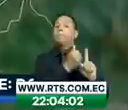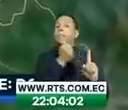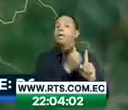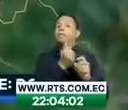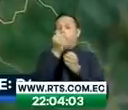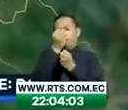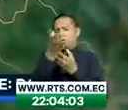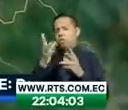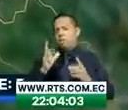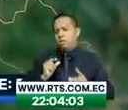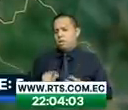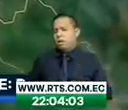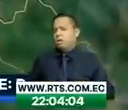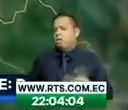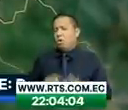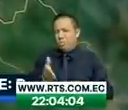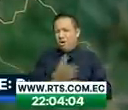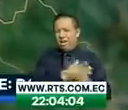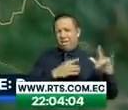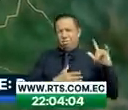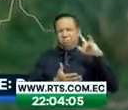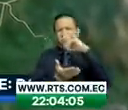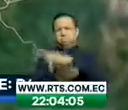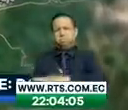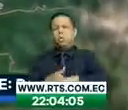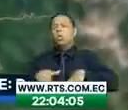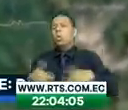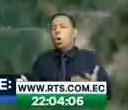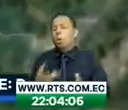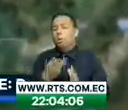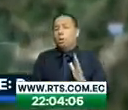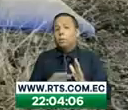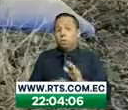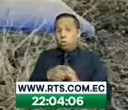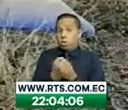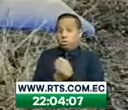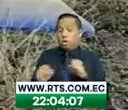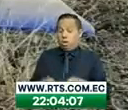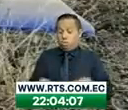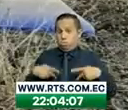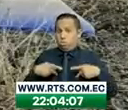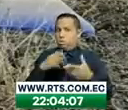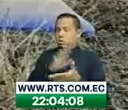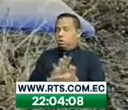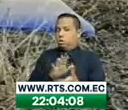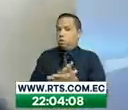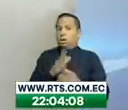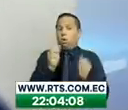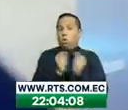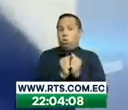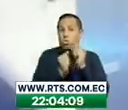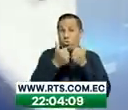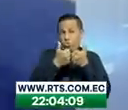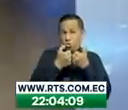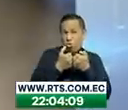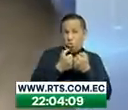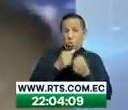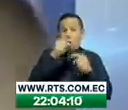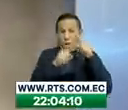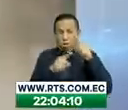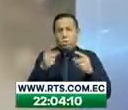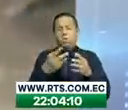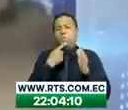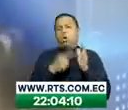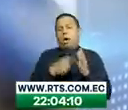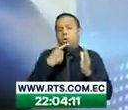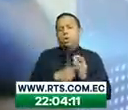aterriza cerca de la frontera con ecuador impacto del que se salvó de morir junto a su novio daniel salcedo y otras personas más iván